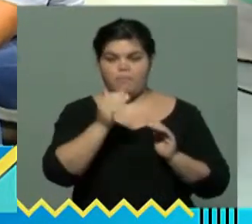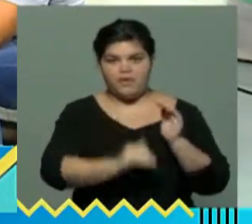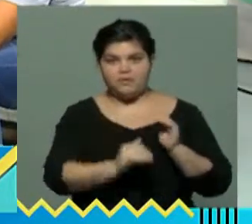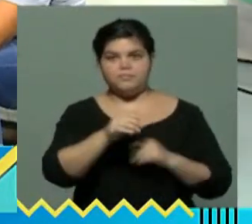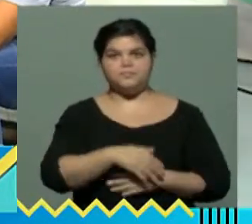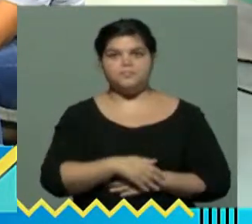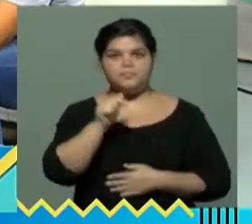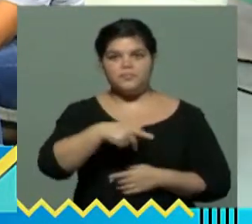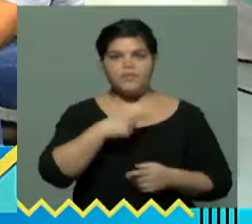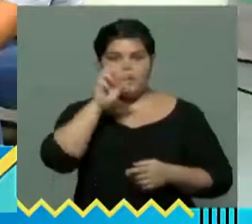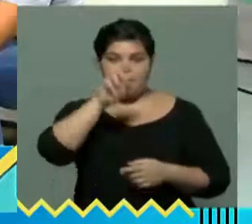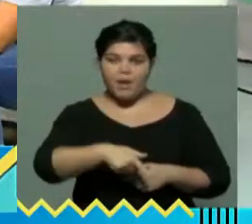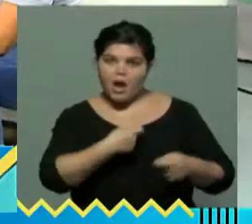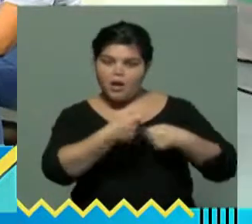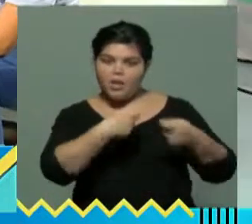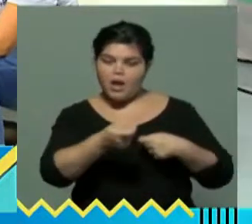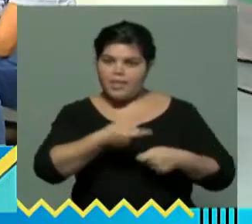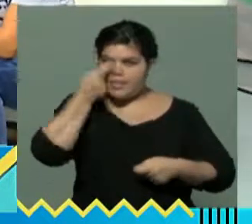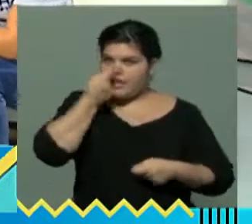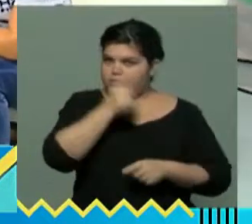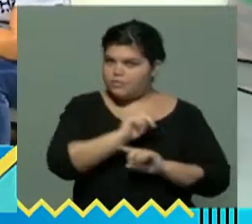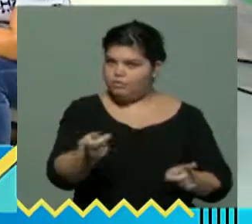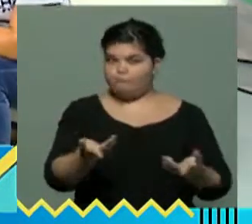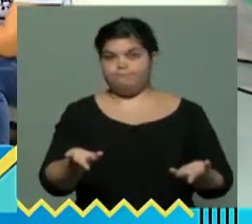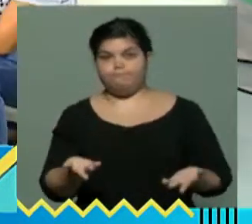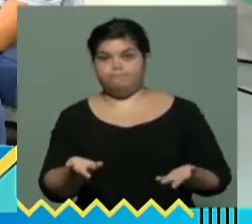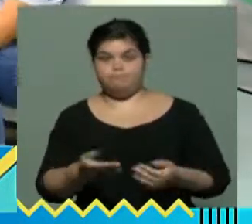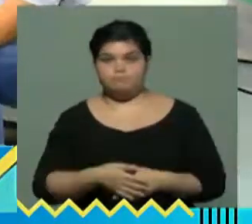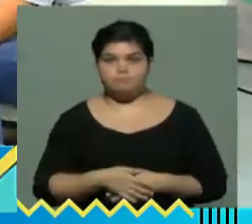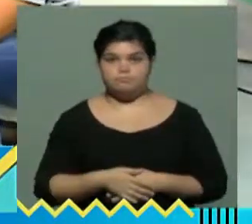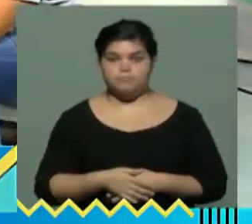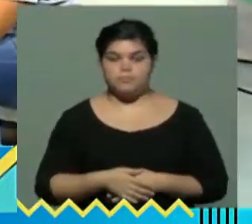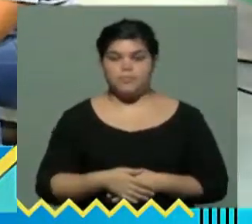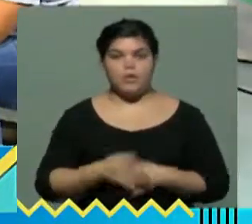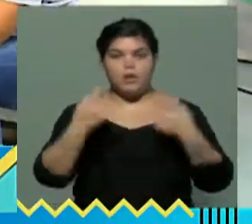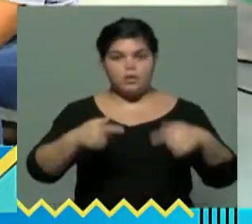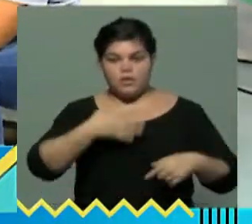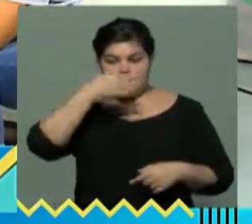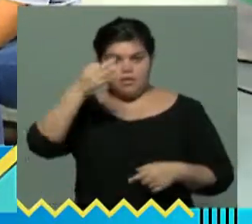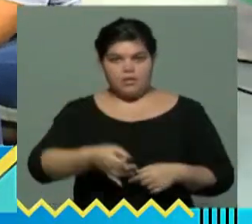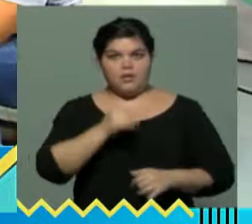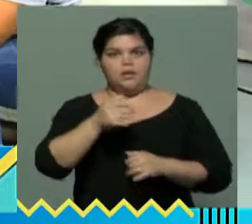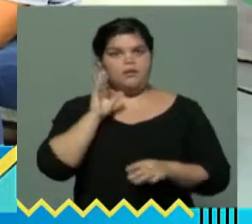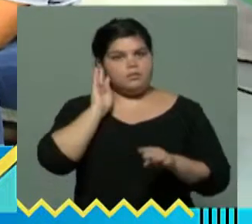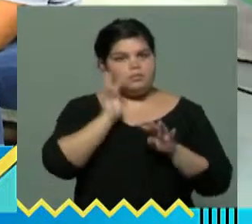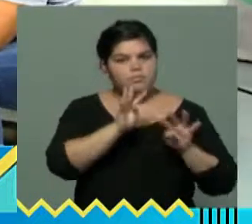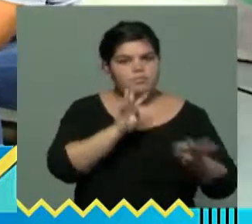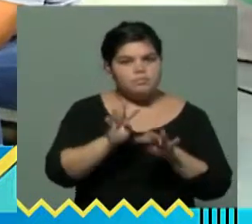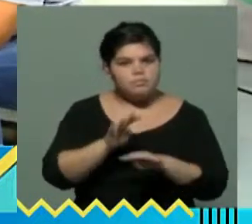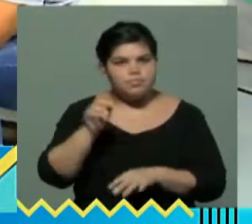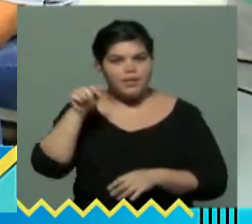educativa no es una política que le interese demasiado a este gobierno. Bien, entre las realidades y lo que estamos escuchando un poco, los que estamos